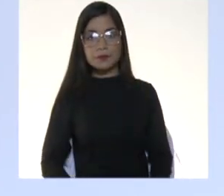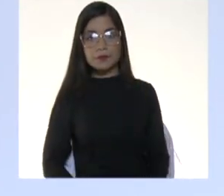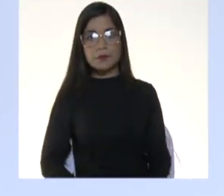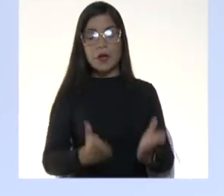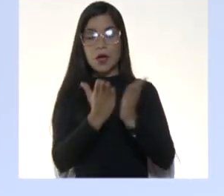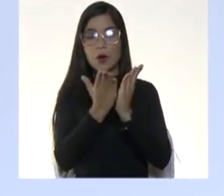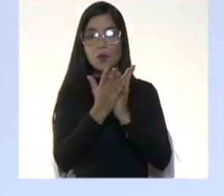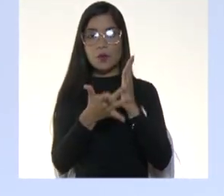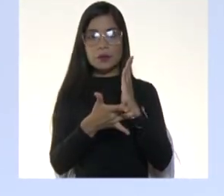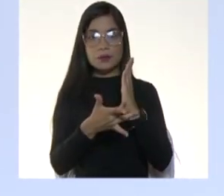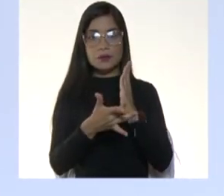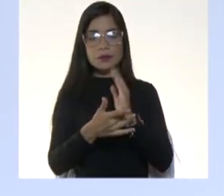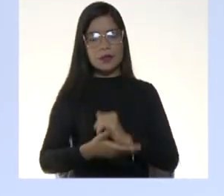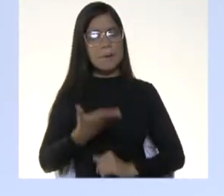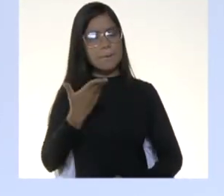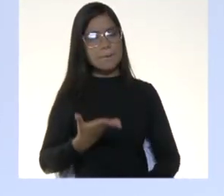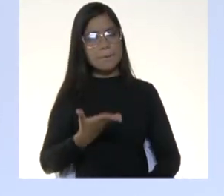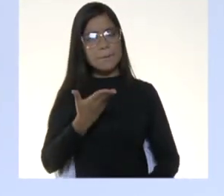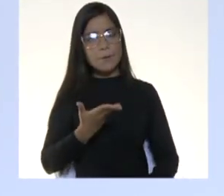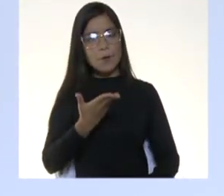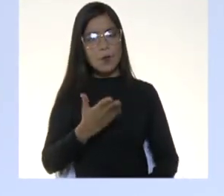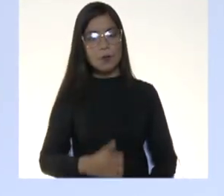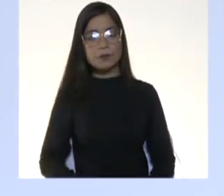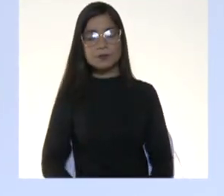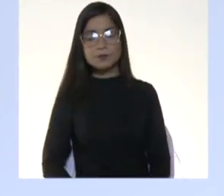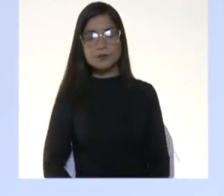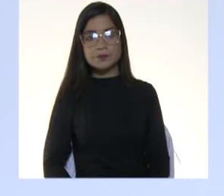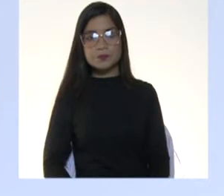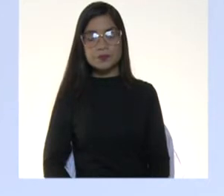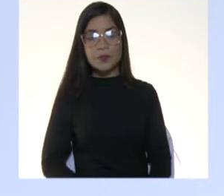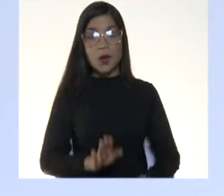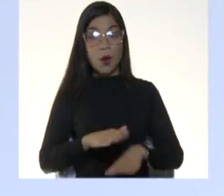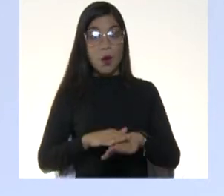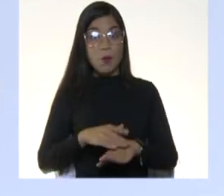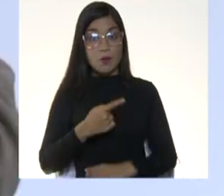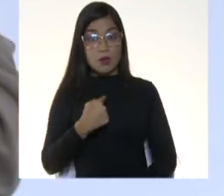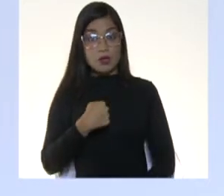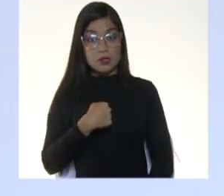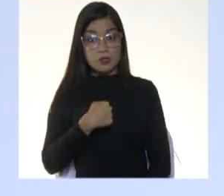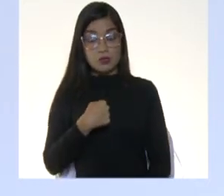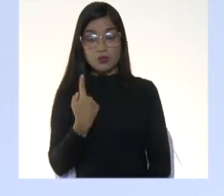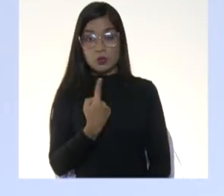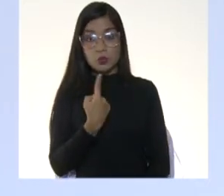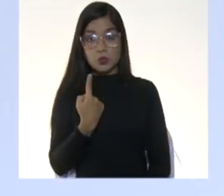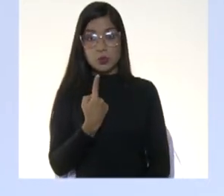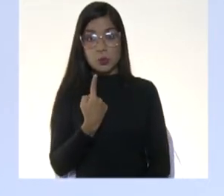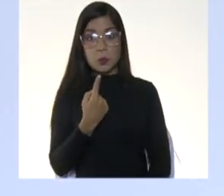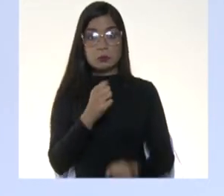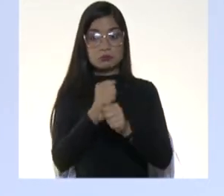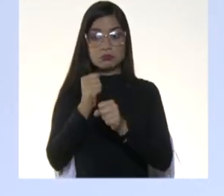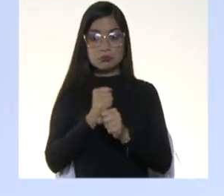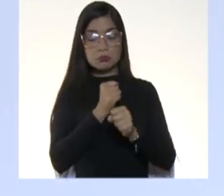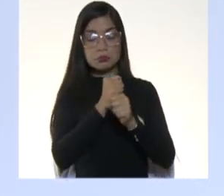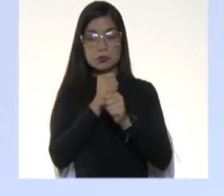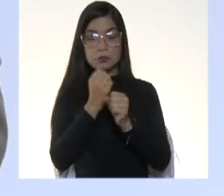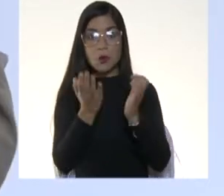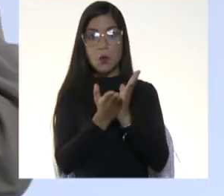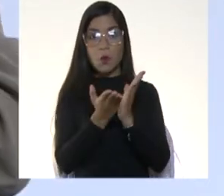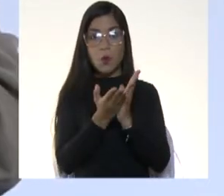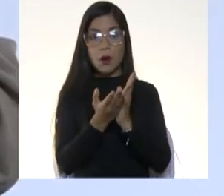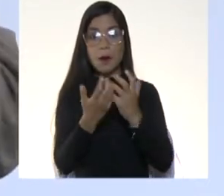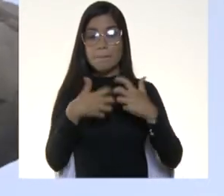niveles y modalidades. Eso es sumamente importante, porque yo no es que solamente estoy apuntalando a que mi dinámica escolar sea la productiva,